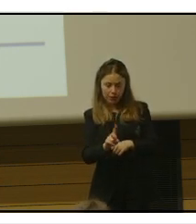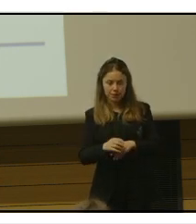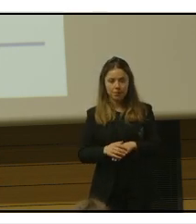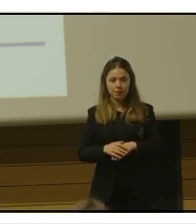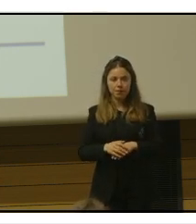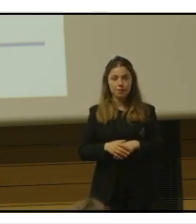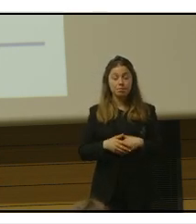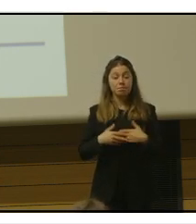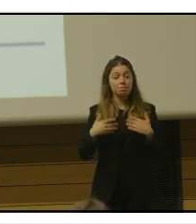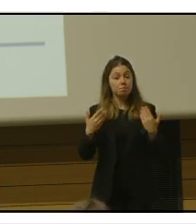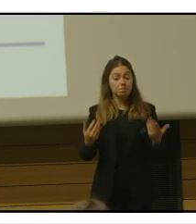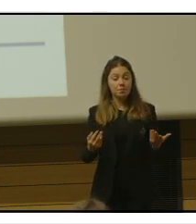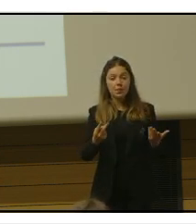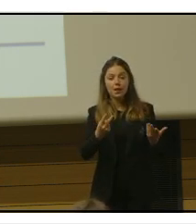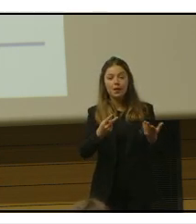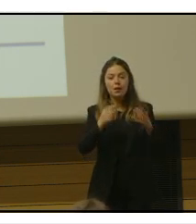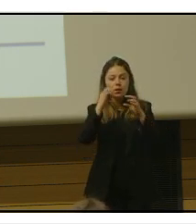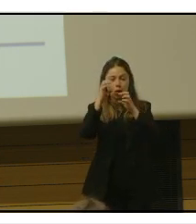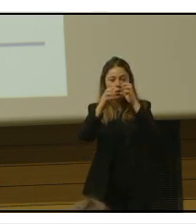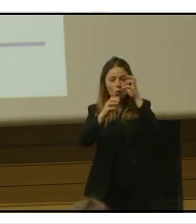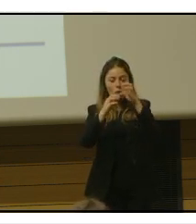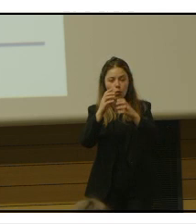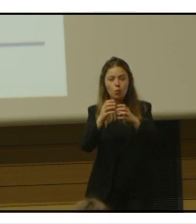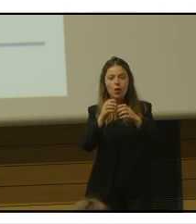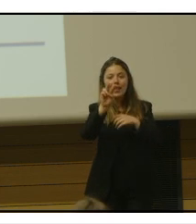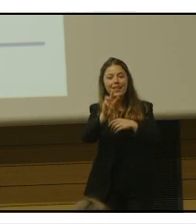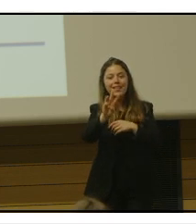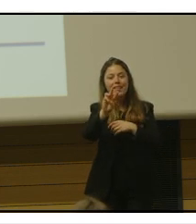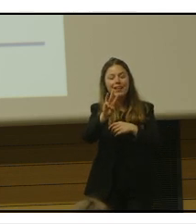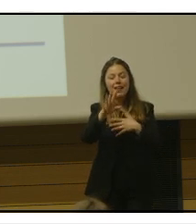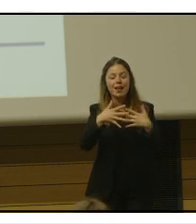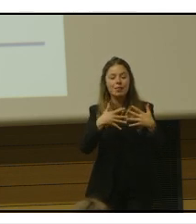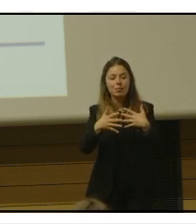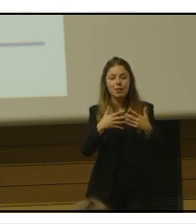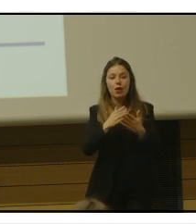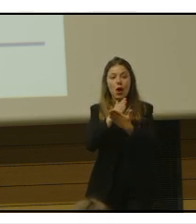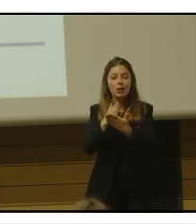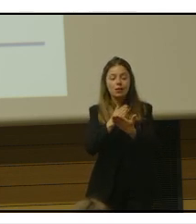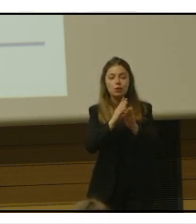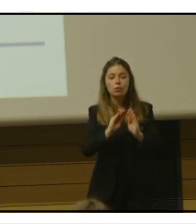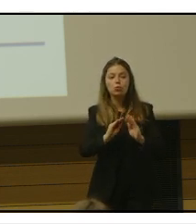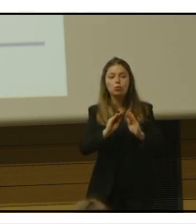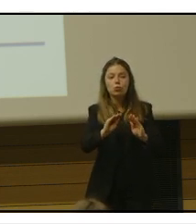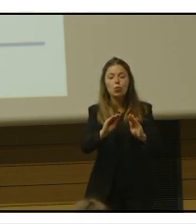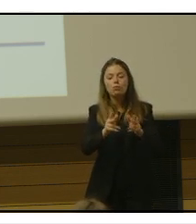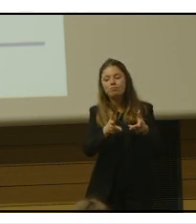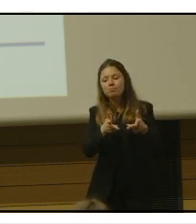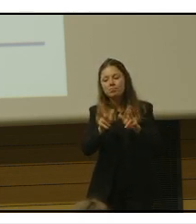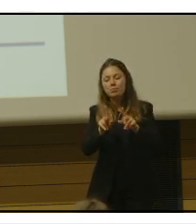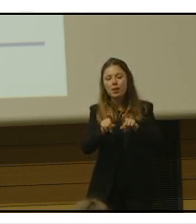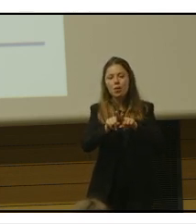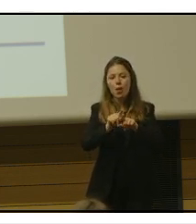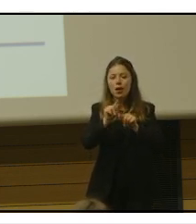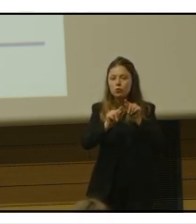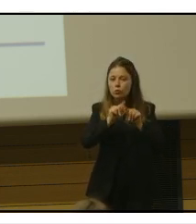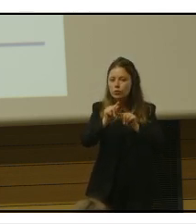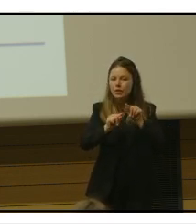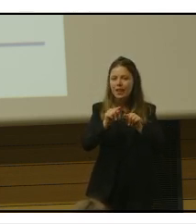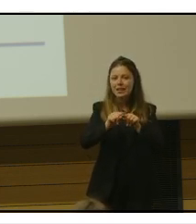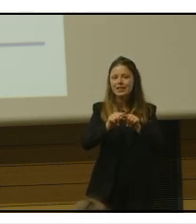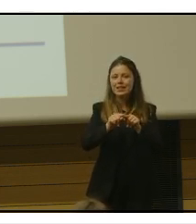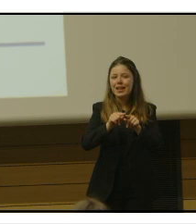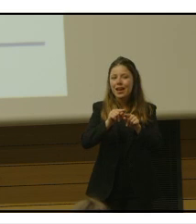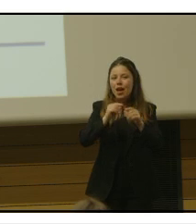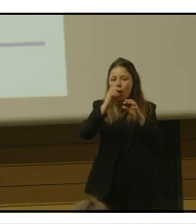Entonces, en este humo residual de tabaco, humo de tercera mano, incluso su estudio, lo que ha permitido es encontrar sustancias que no están